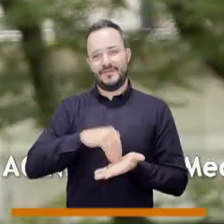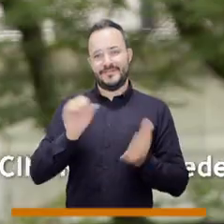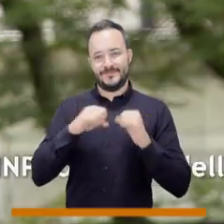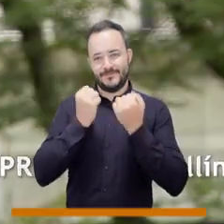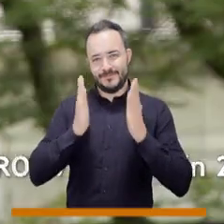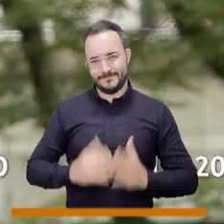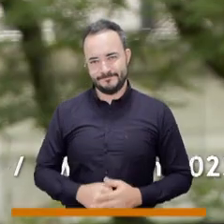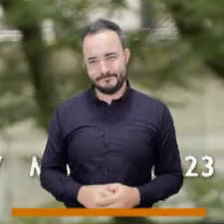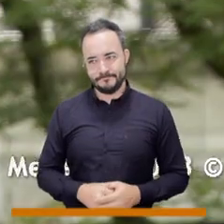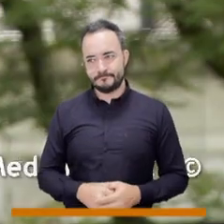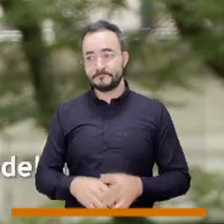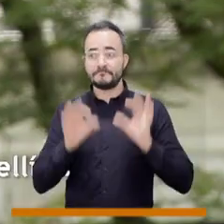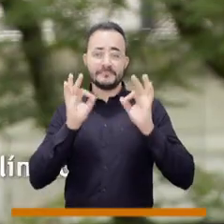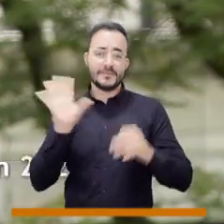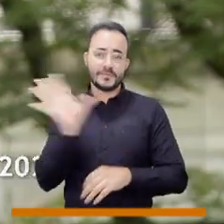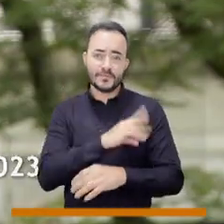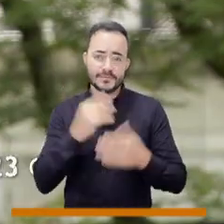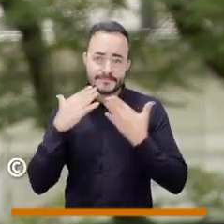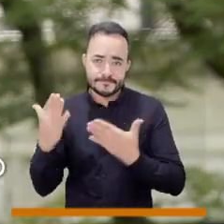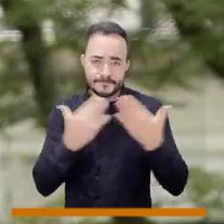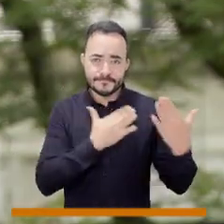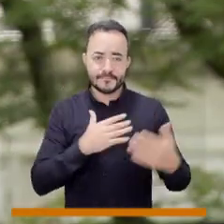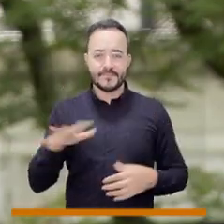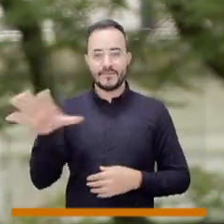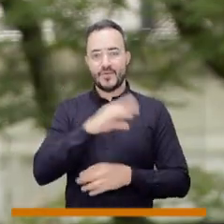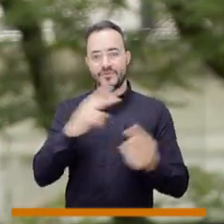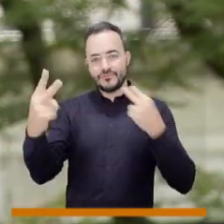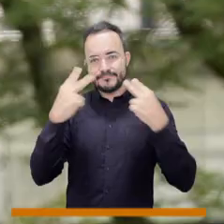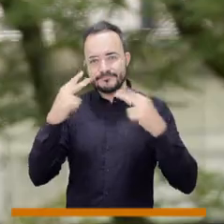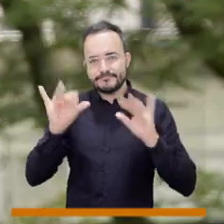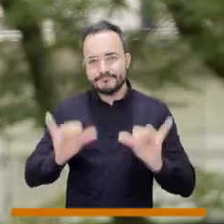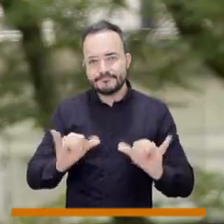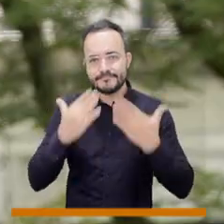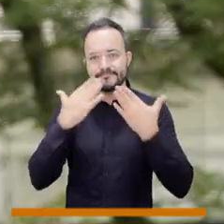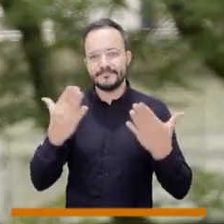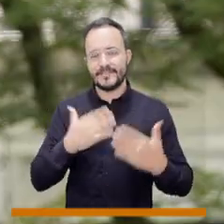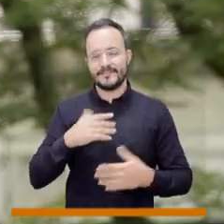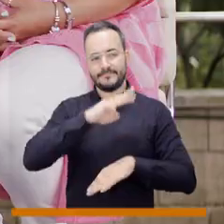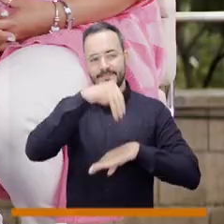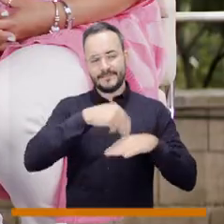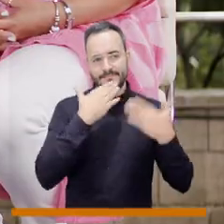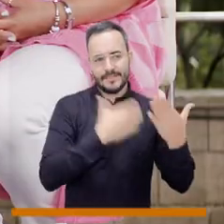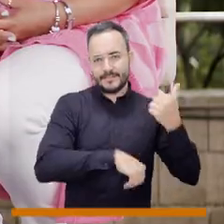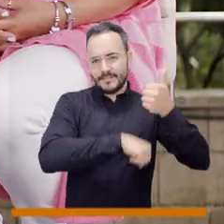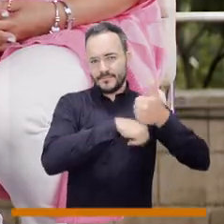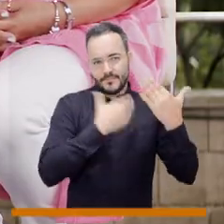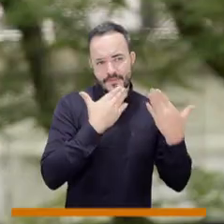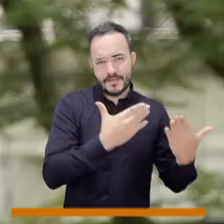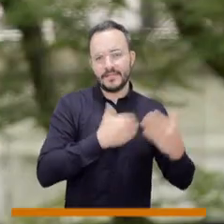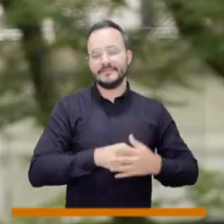Muy bien, pues a todas las personas que nos acompañaron, gracias por estar en sintonía, a todo este equipo maravilloso